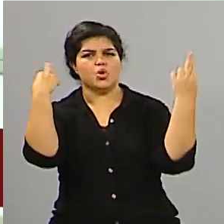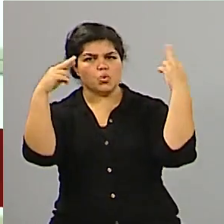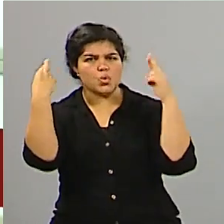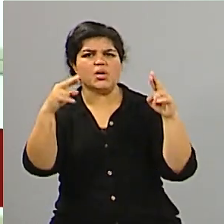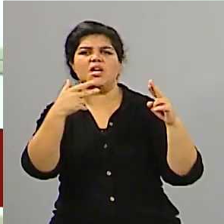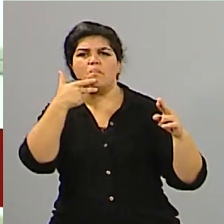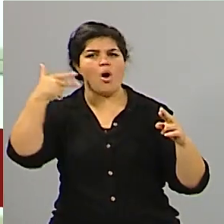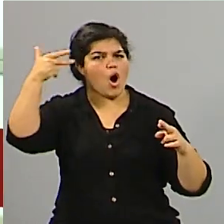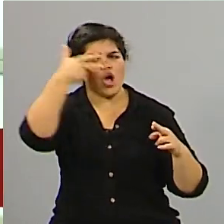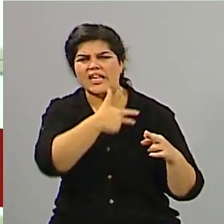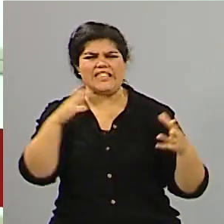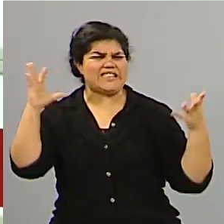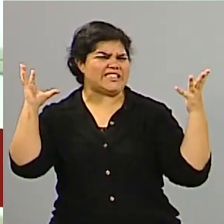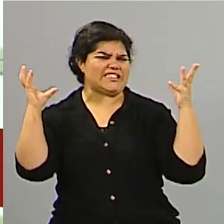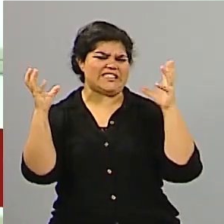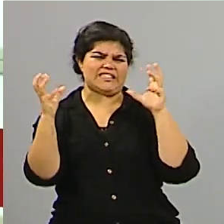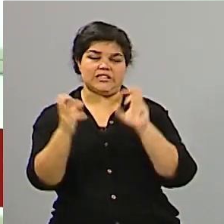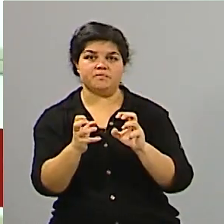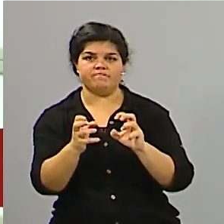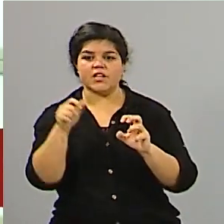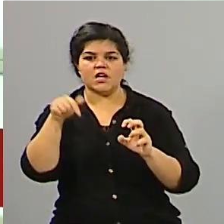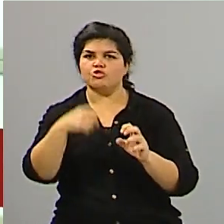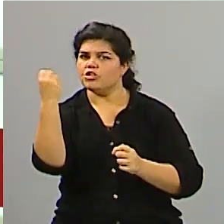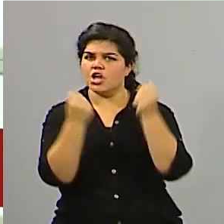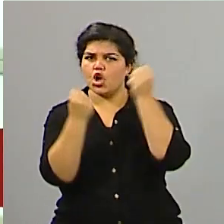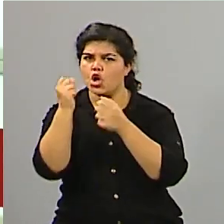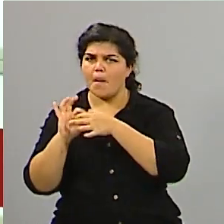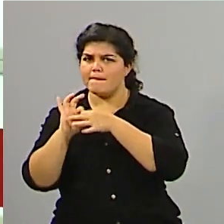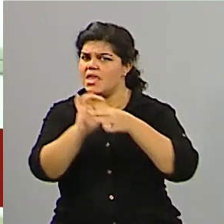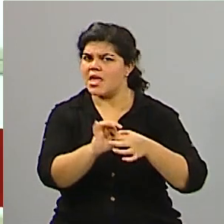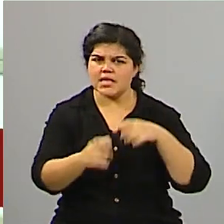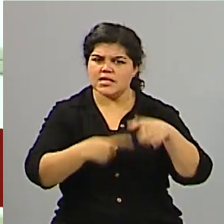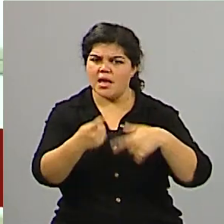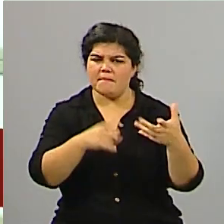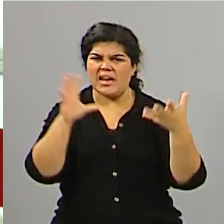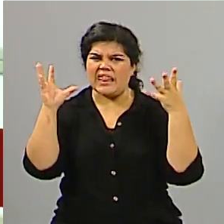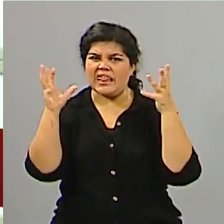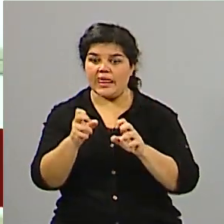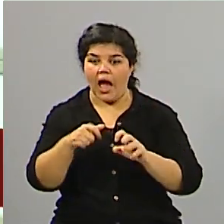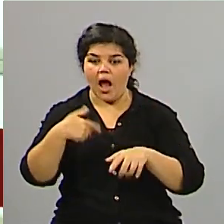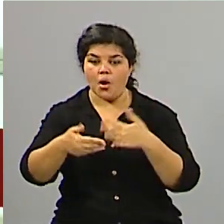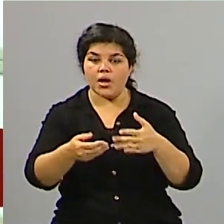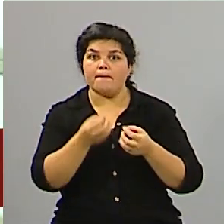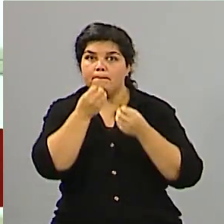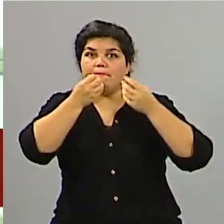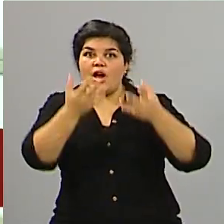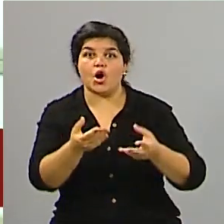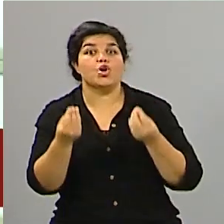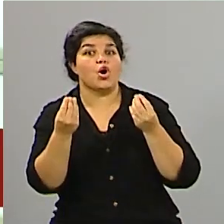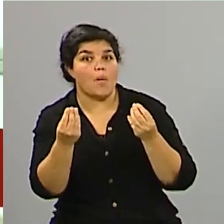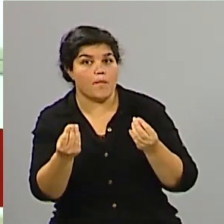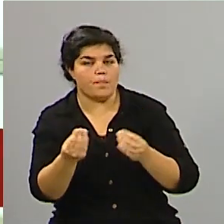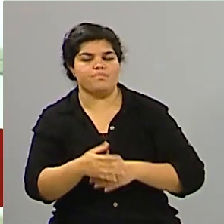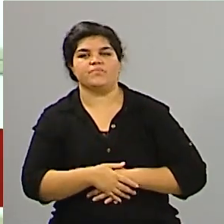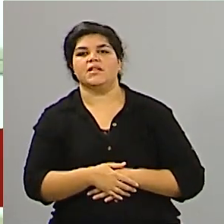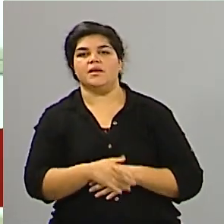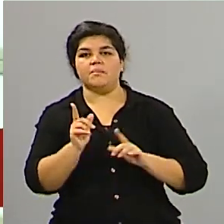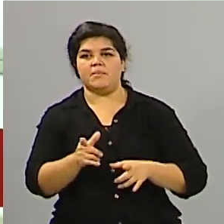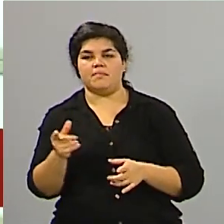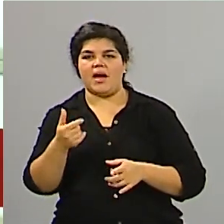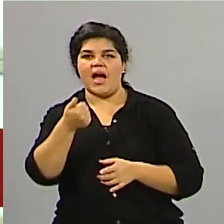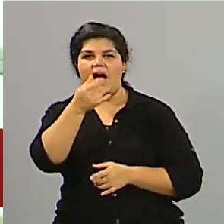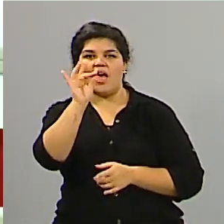concretamente del inicio de la pandemia, que afectó y mucho justamente a uno de los sectores que es el motor de la economía, no solamente de Mendoza, sino del país,